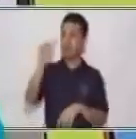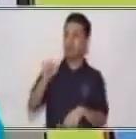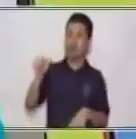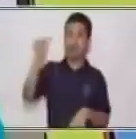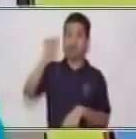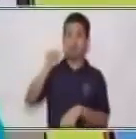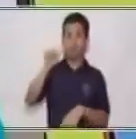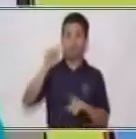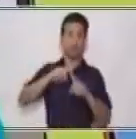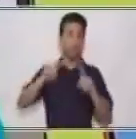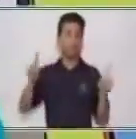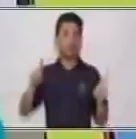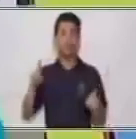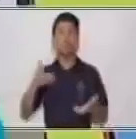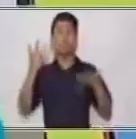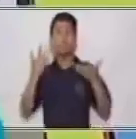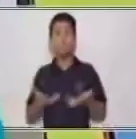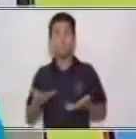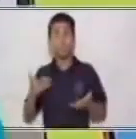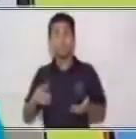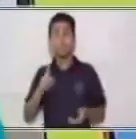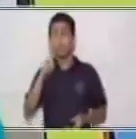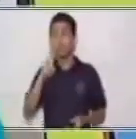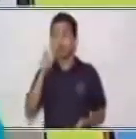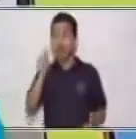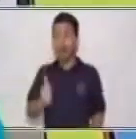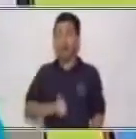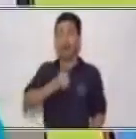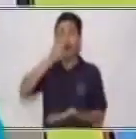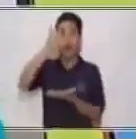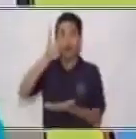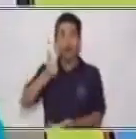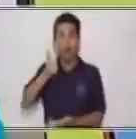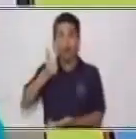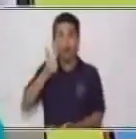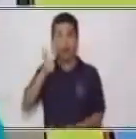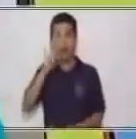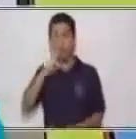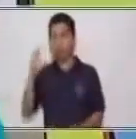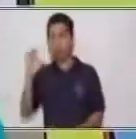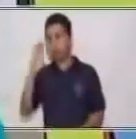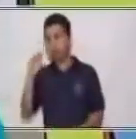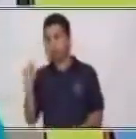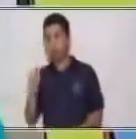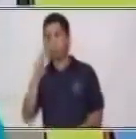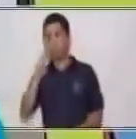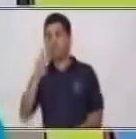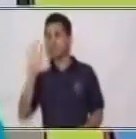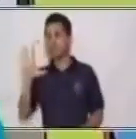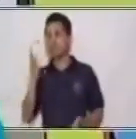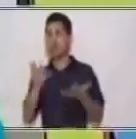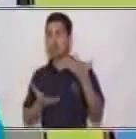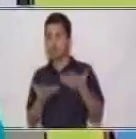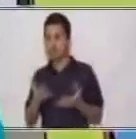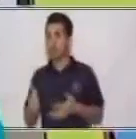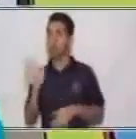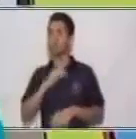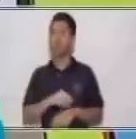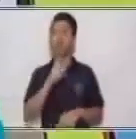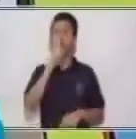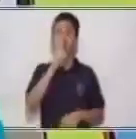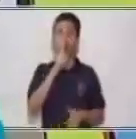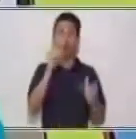a 25 libras. Un quintal equivale a 100 libras y una